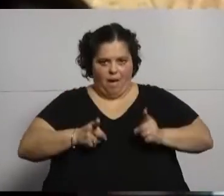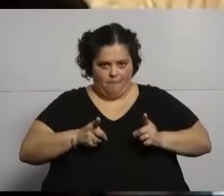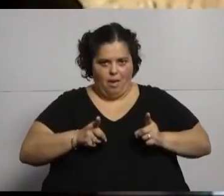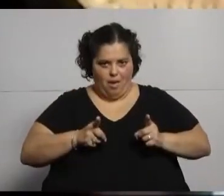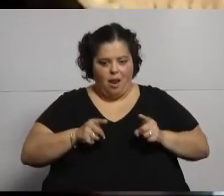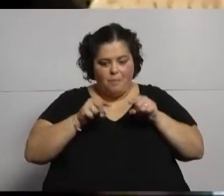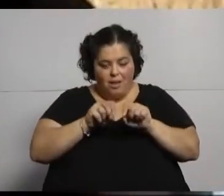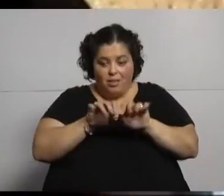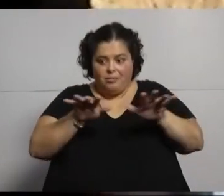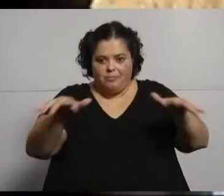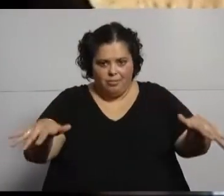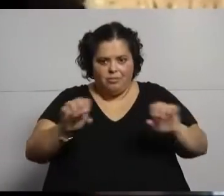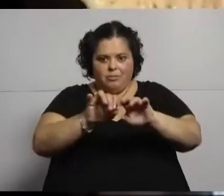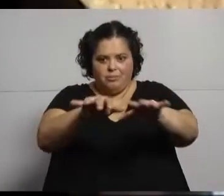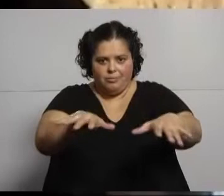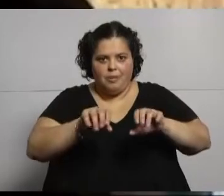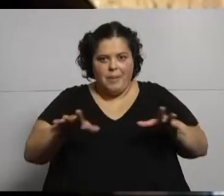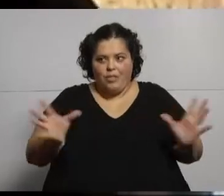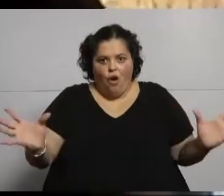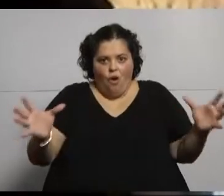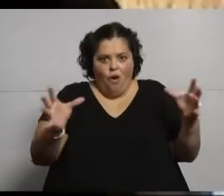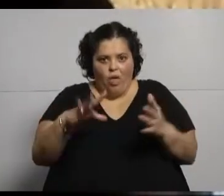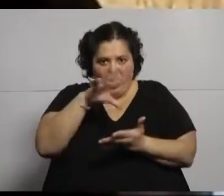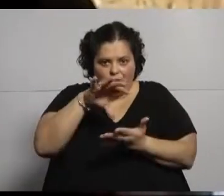que toda la ciudad esté integrada.